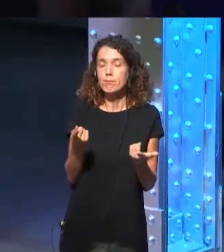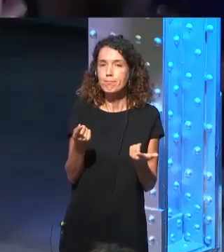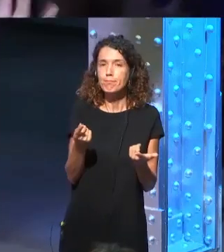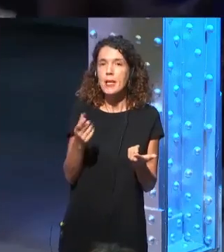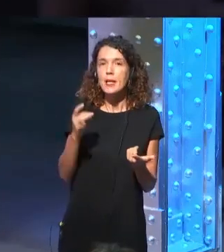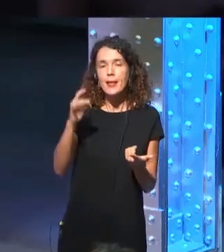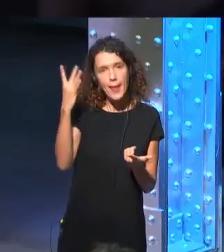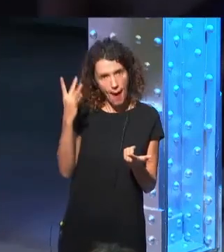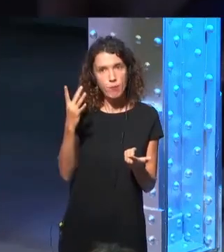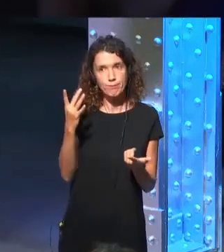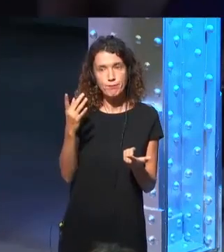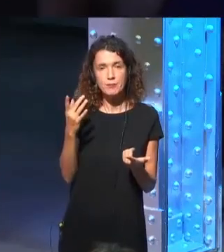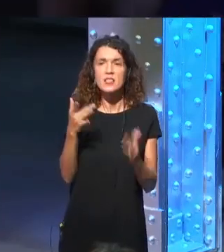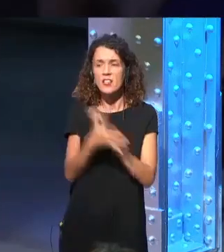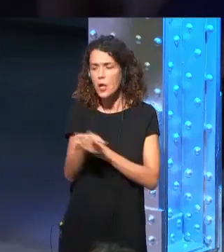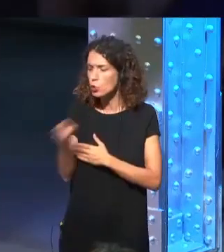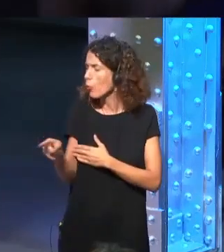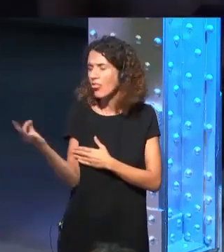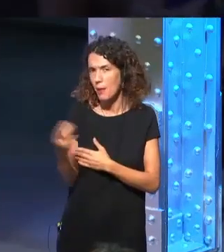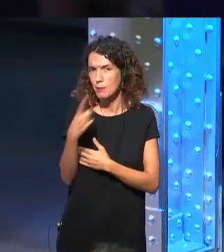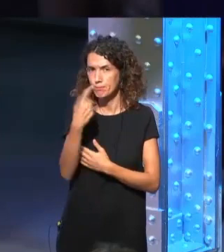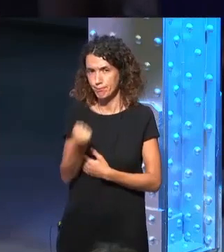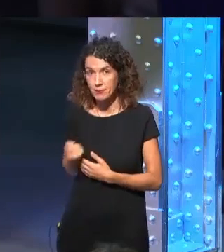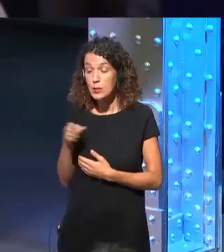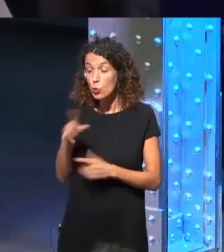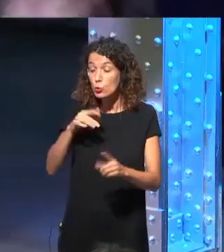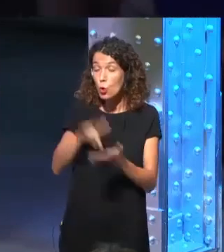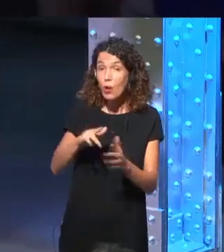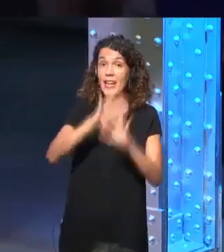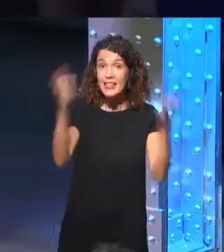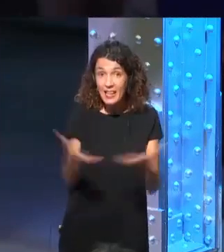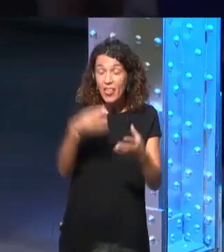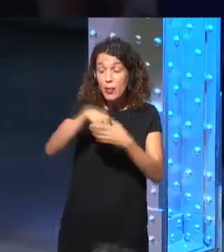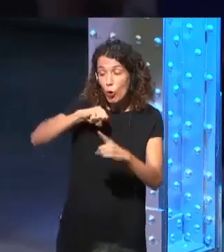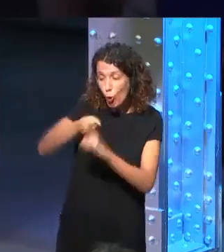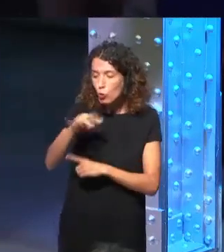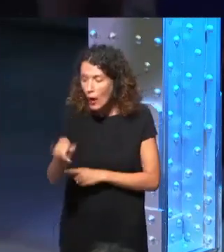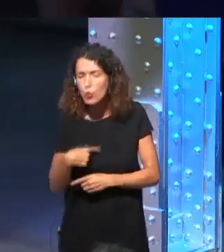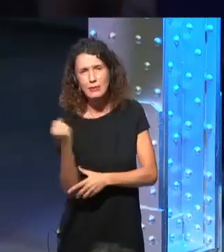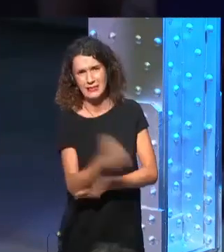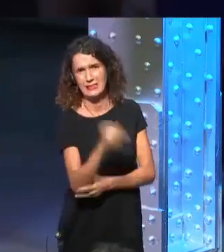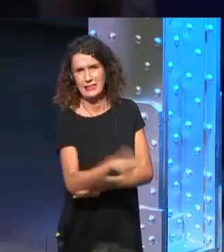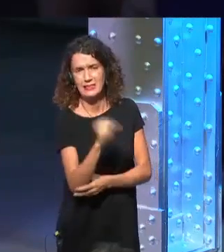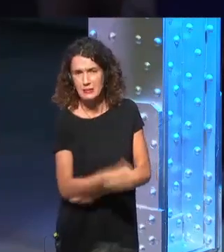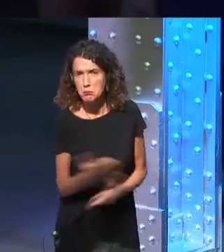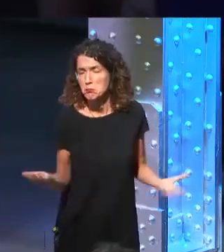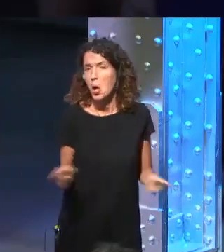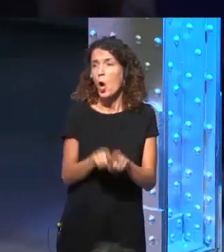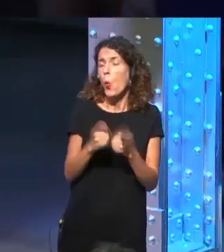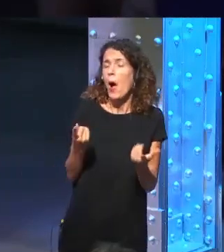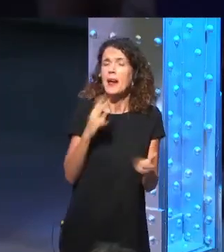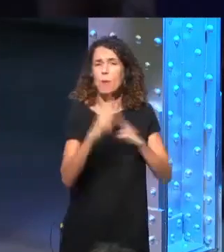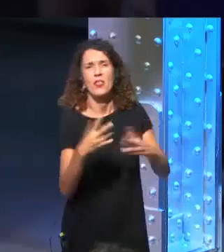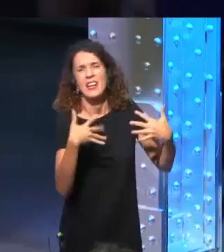que deberías quedarte callada. Si tú sufres este acoso en Internet, lo que se te dice es: no le hagas caso, no